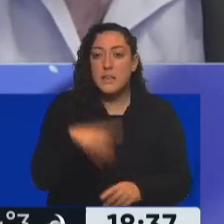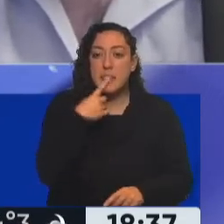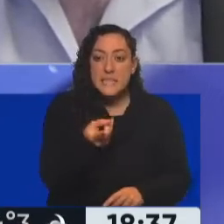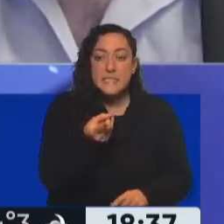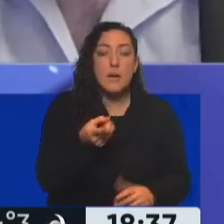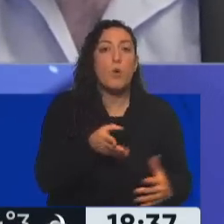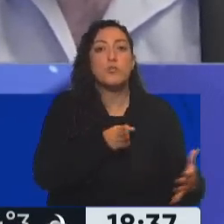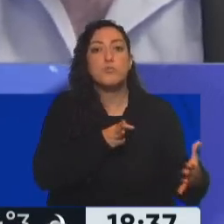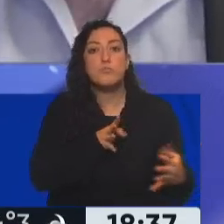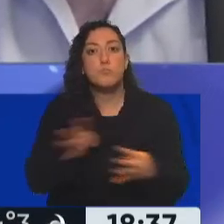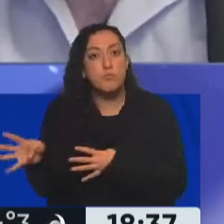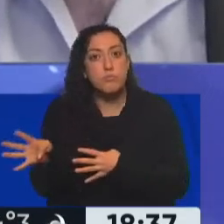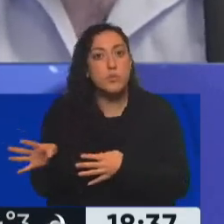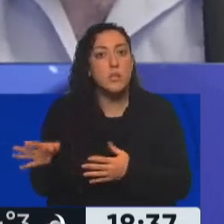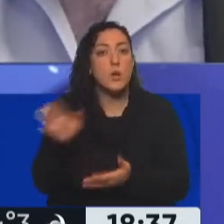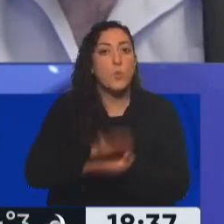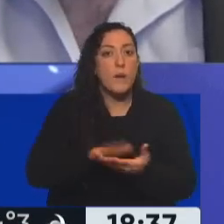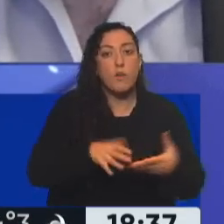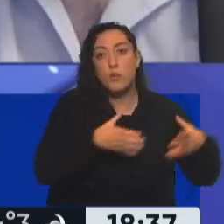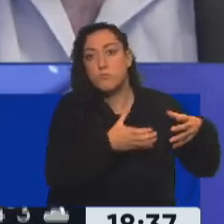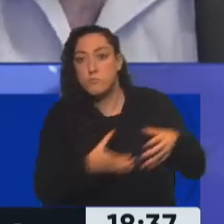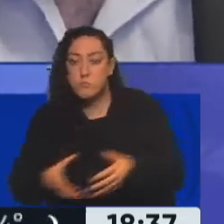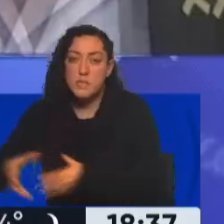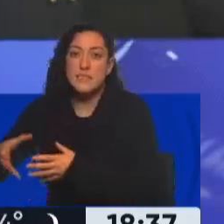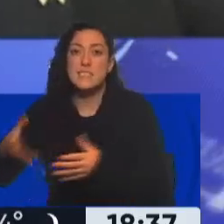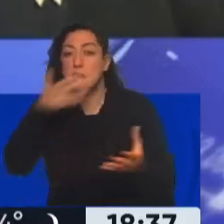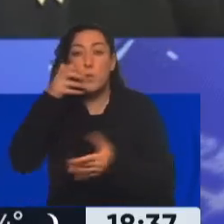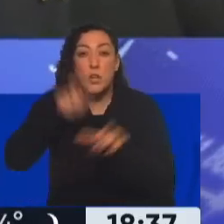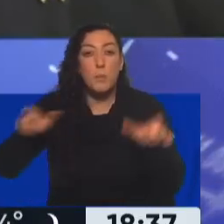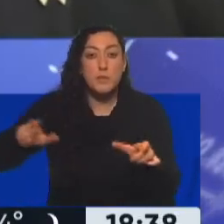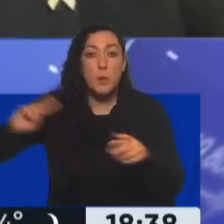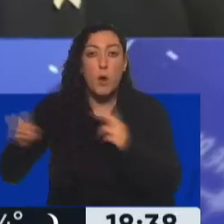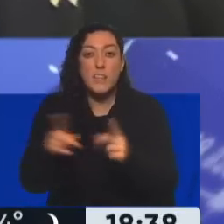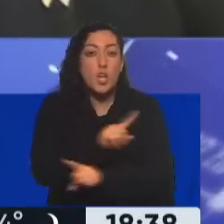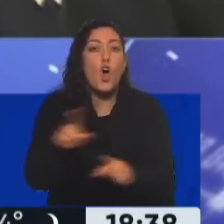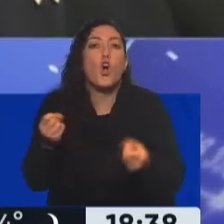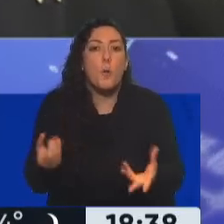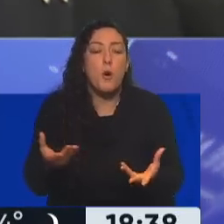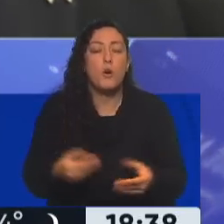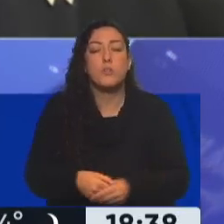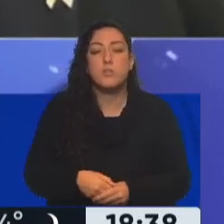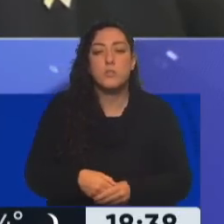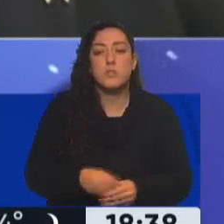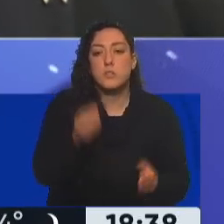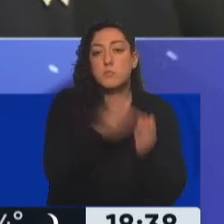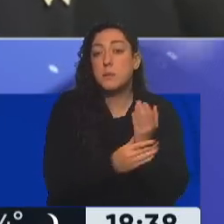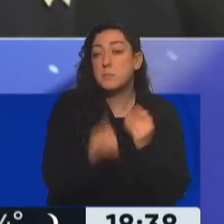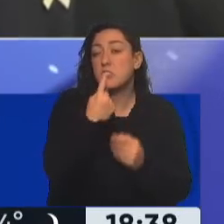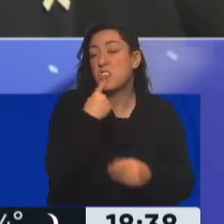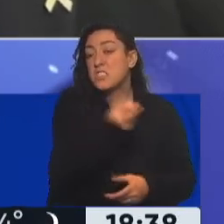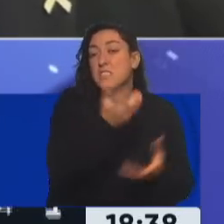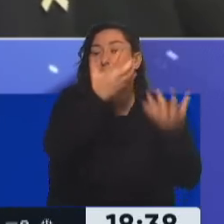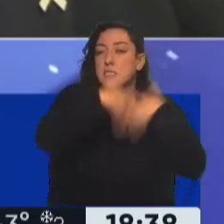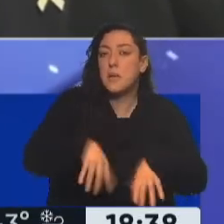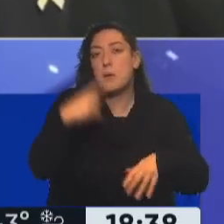operación se va a garantizar que los secuestrados no mueran? Y Netanyahu dijo: estamos estudiando distintos mecanismos, vamos a tener